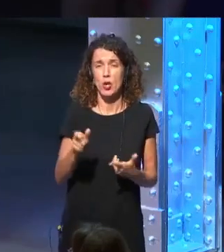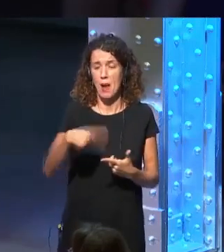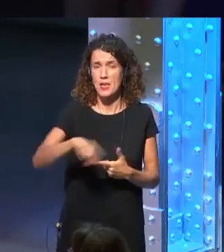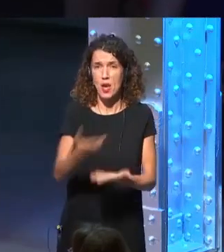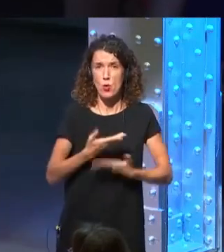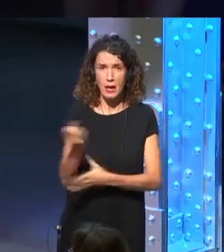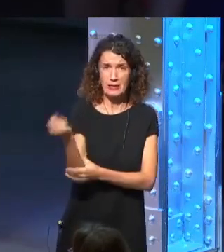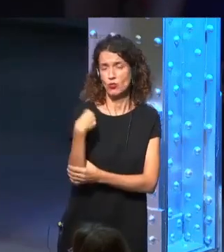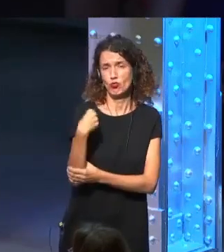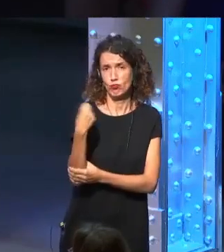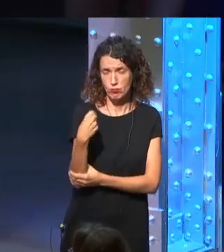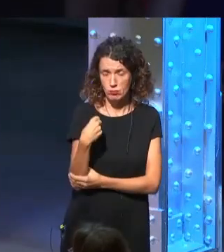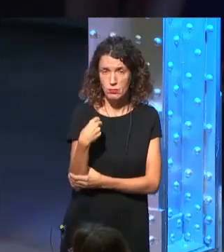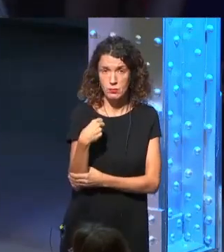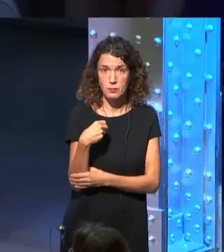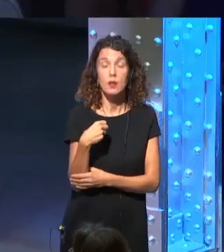¿no soy yo una mujer?